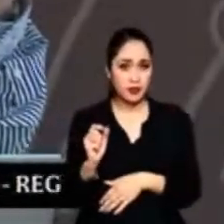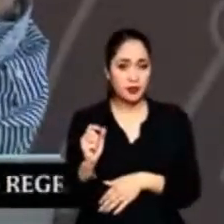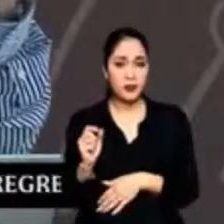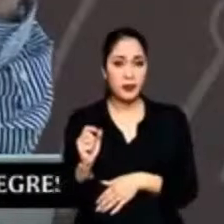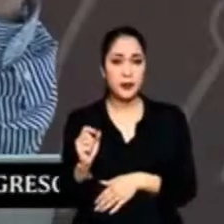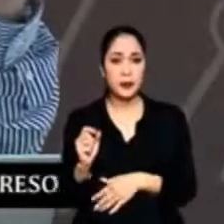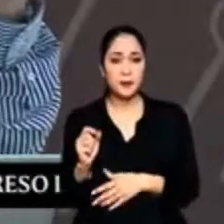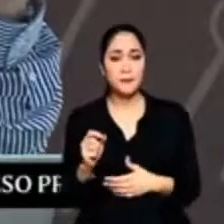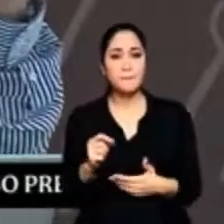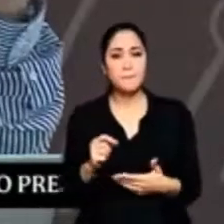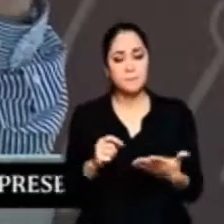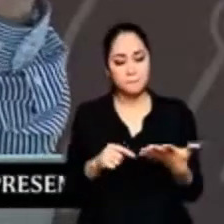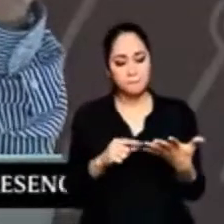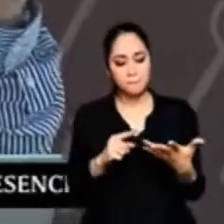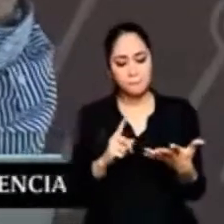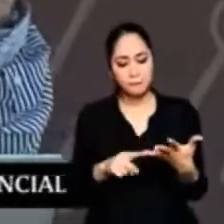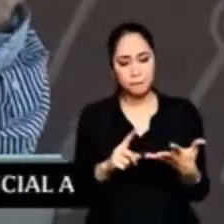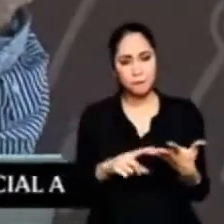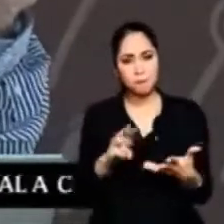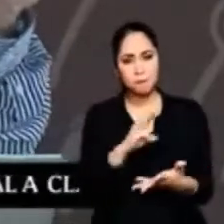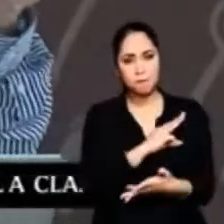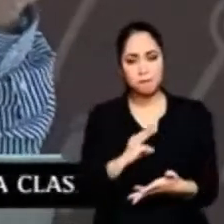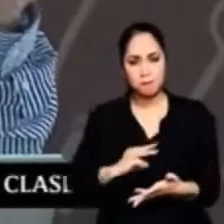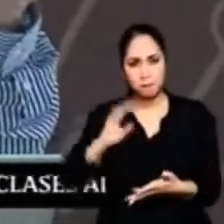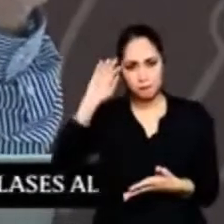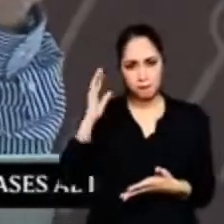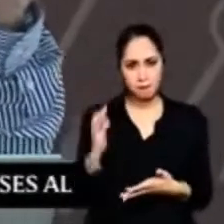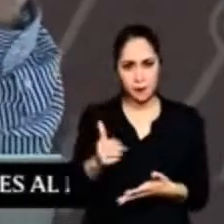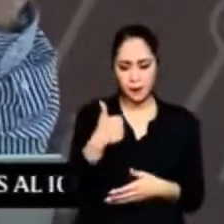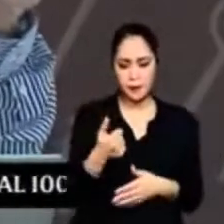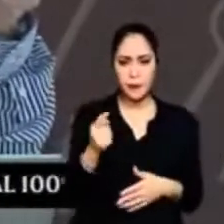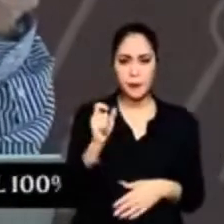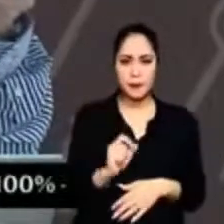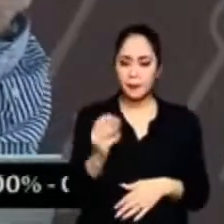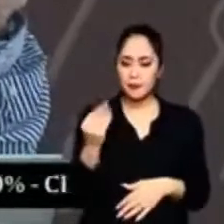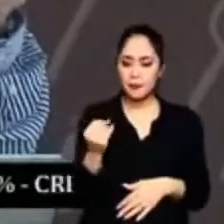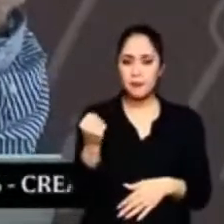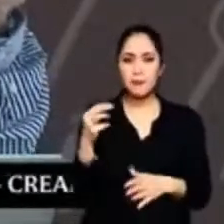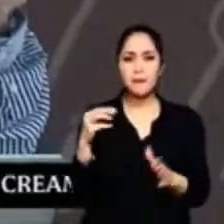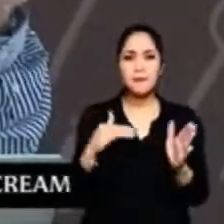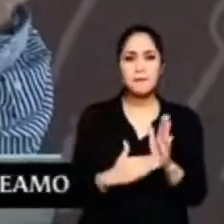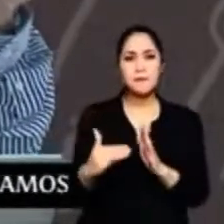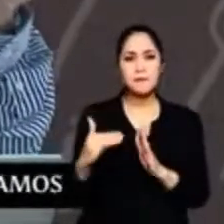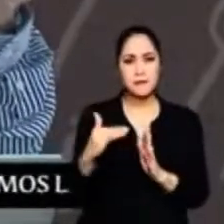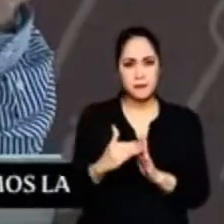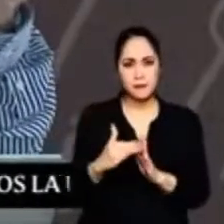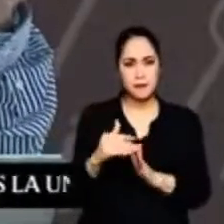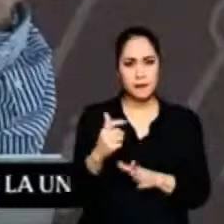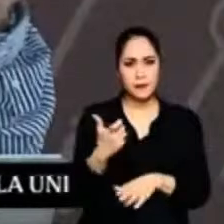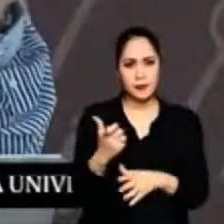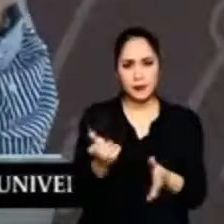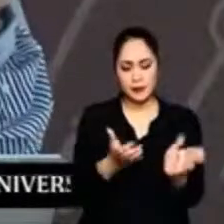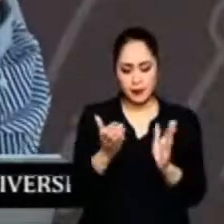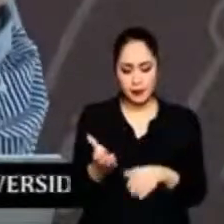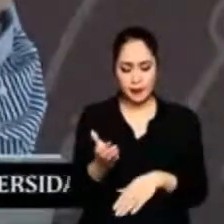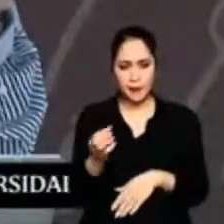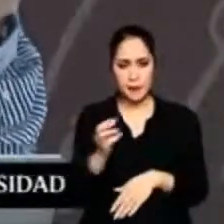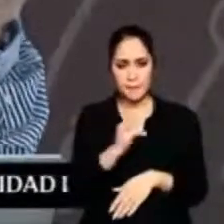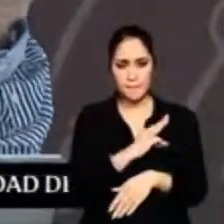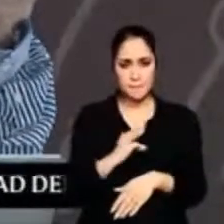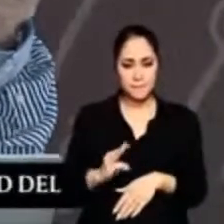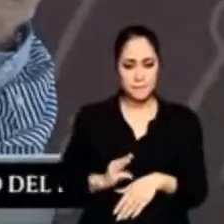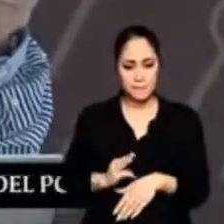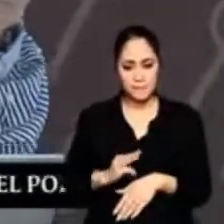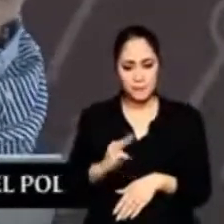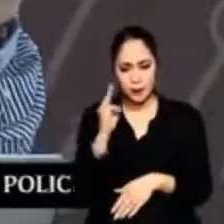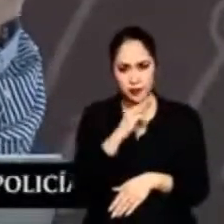2020. Están el municipio de Culiacán, 6.9 millones. Está el municipio de Mazatlán con 800, tú ya habías